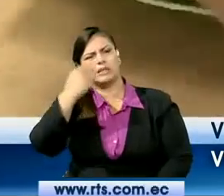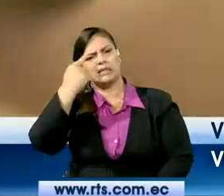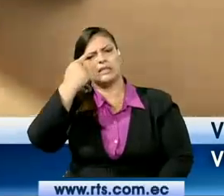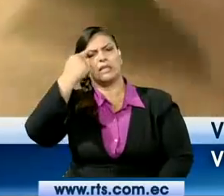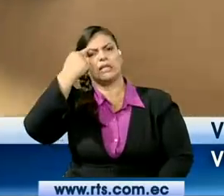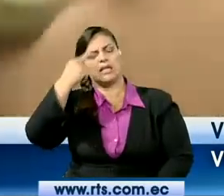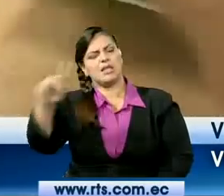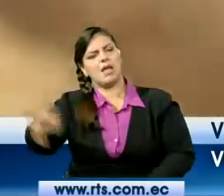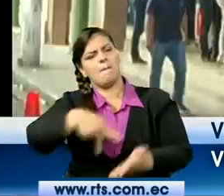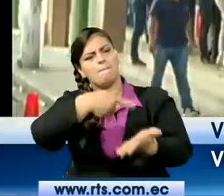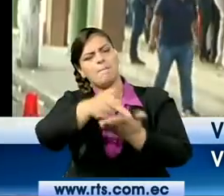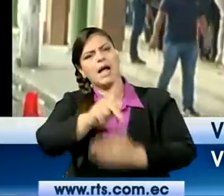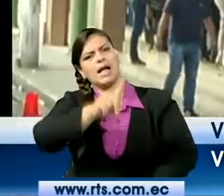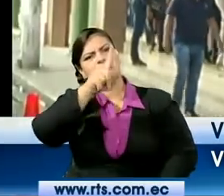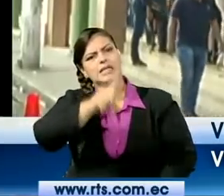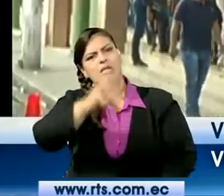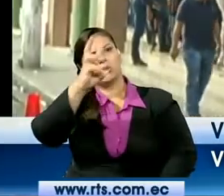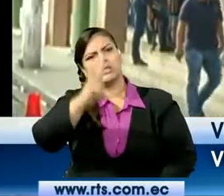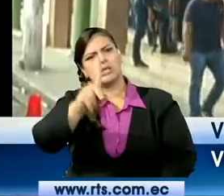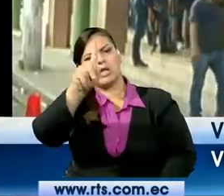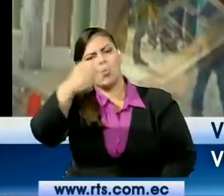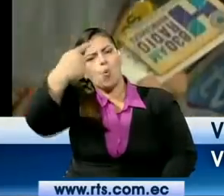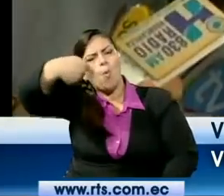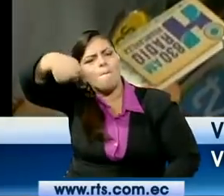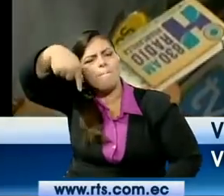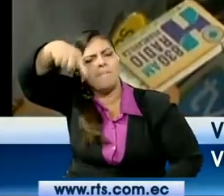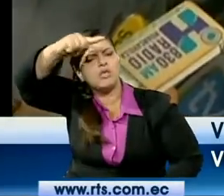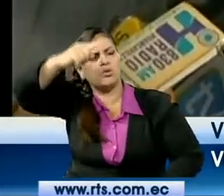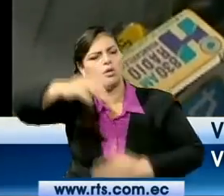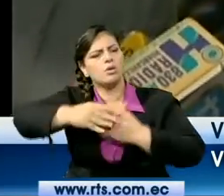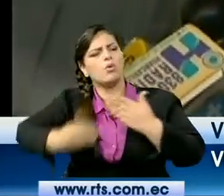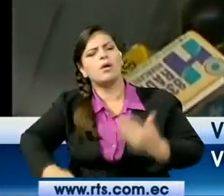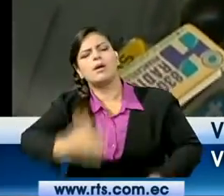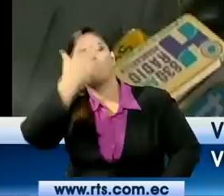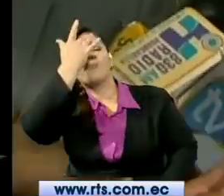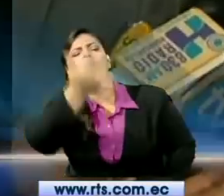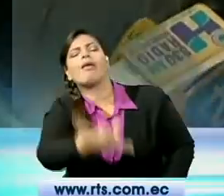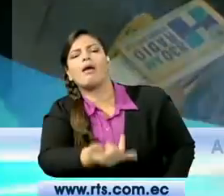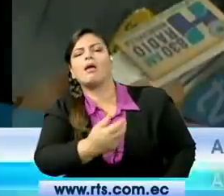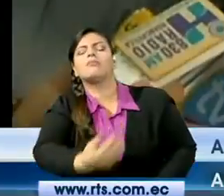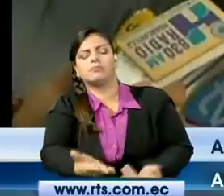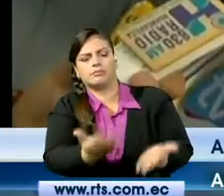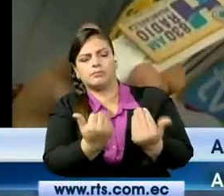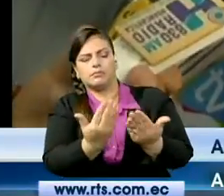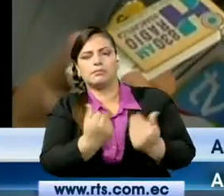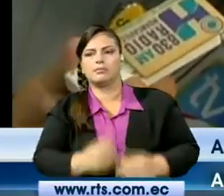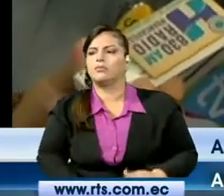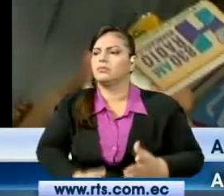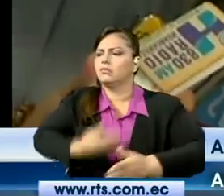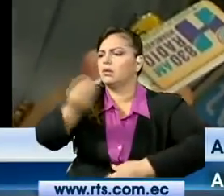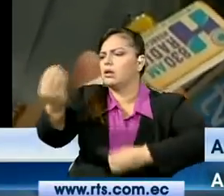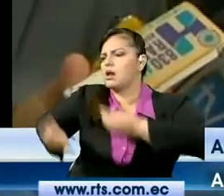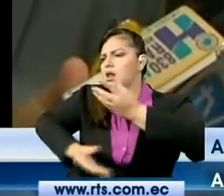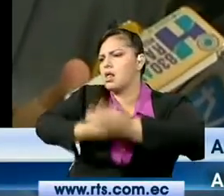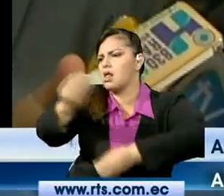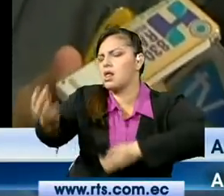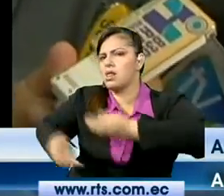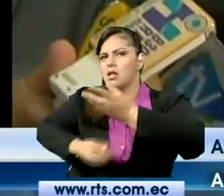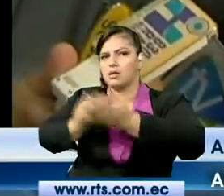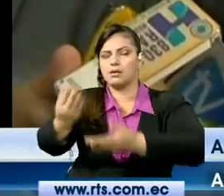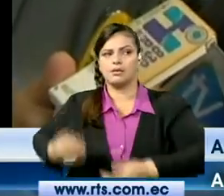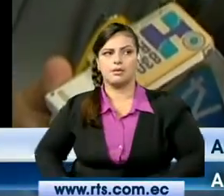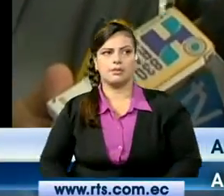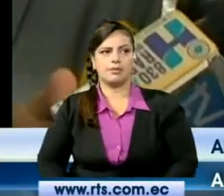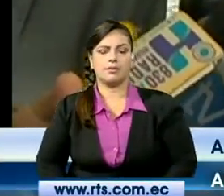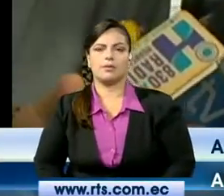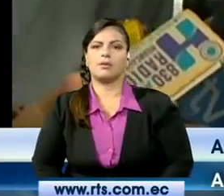por 161 millones de dólares. Por ejemplo, el informe de la UAFE no considera una venta de un terreno